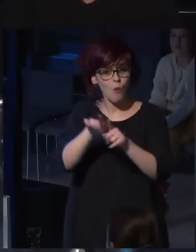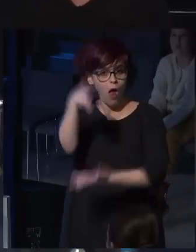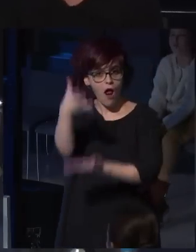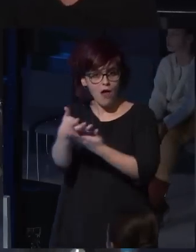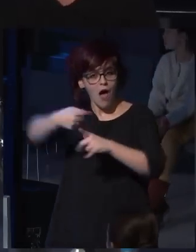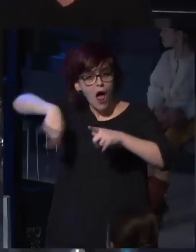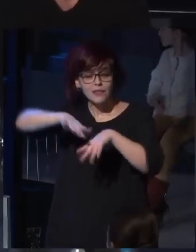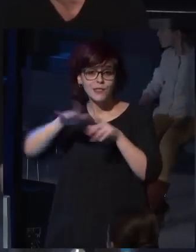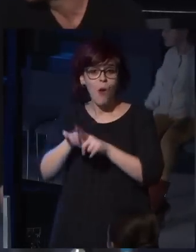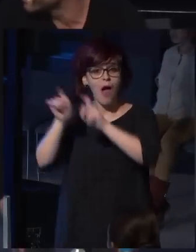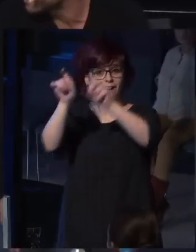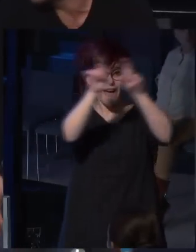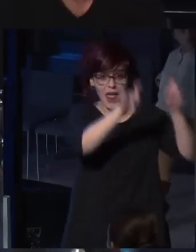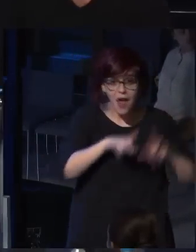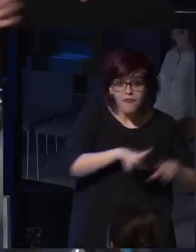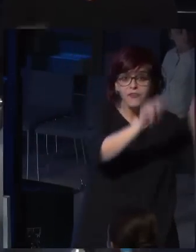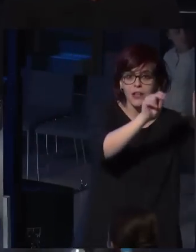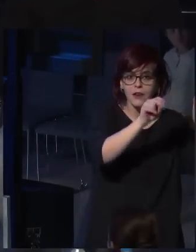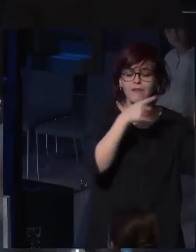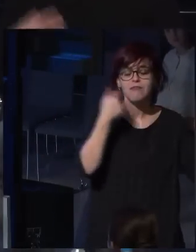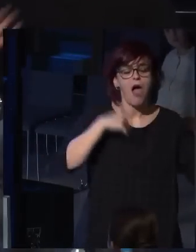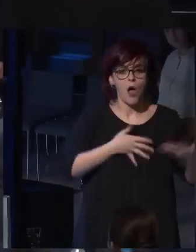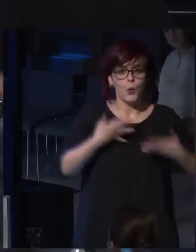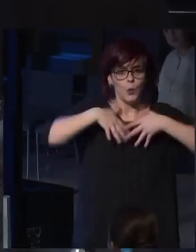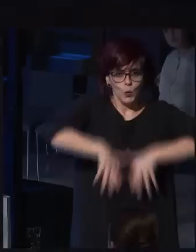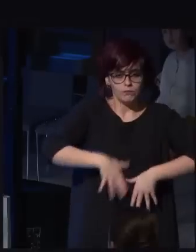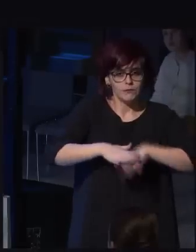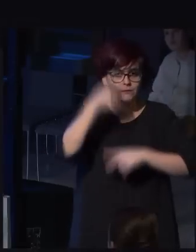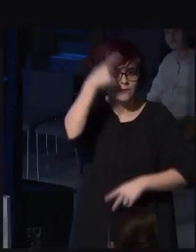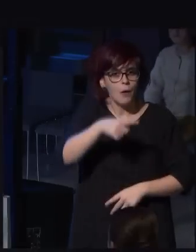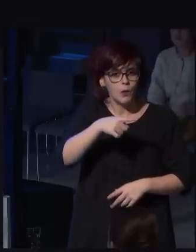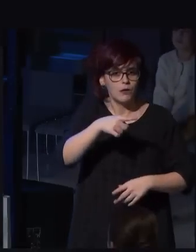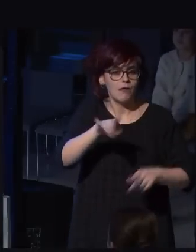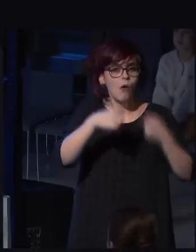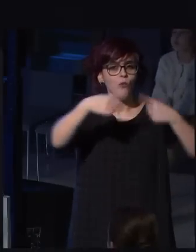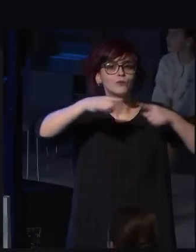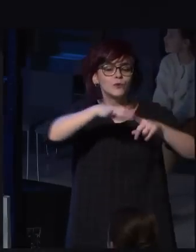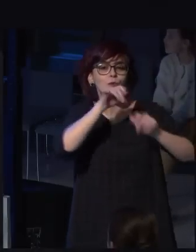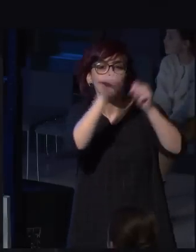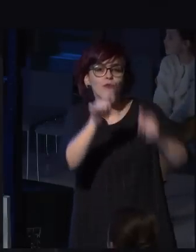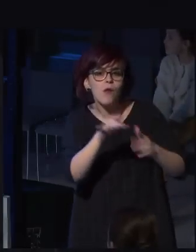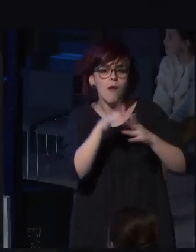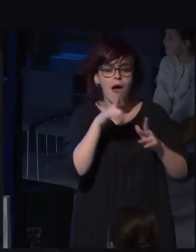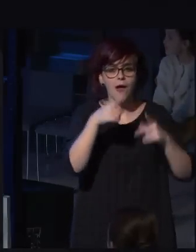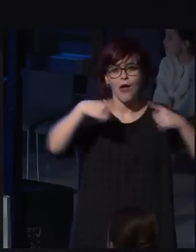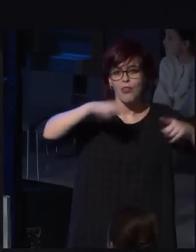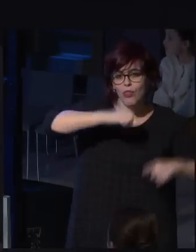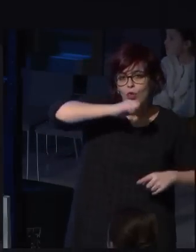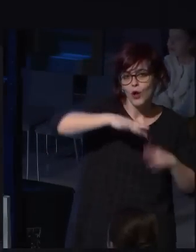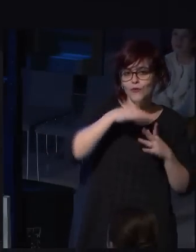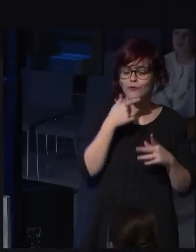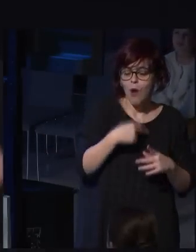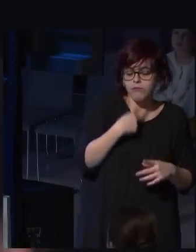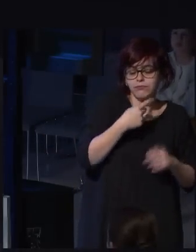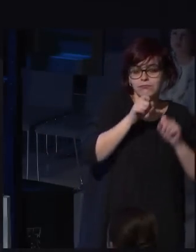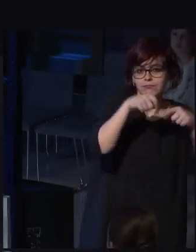cuando acabas la gira, porque es cuando tienes las canciones realmente interiorizadas, cuando sabes realmente cuál es la dinámica de la canción, cómo la interpretarías,